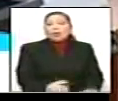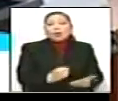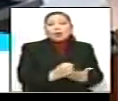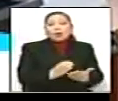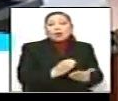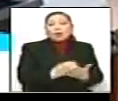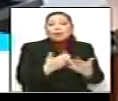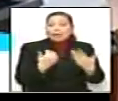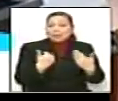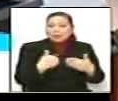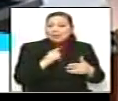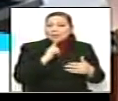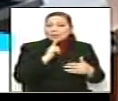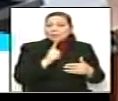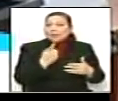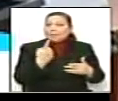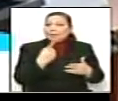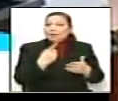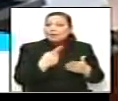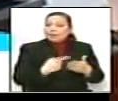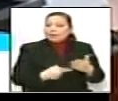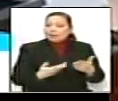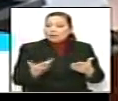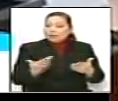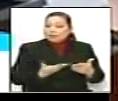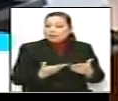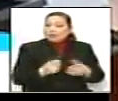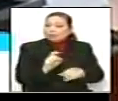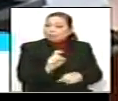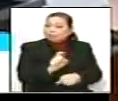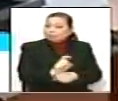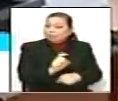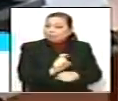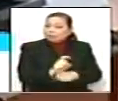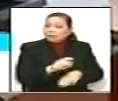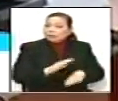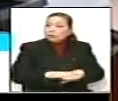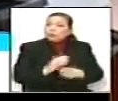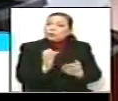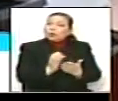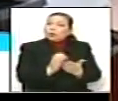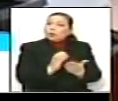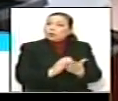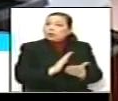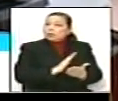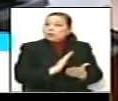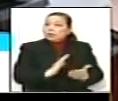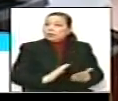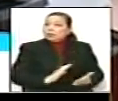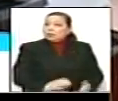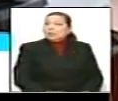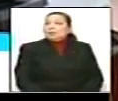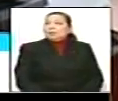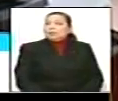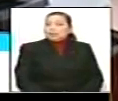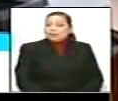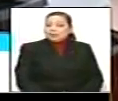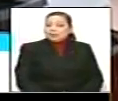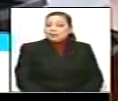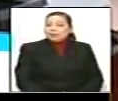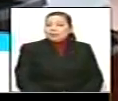ya estaba vigente para que nos den clases de capacitación sobre contrataciones con el Estado. Ahora